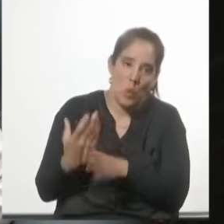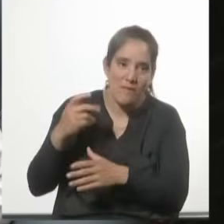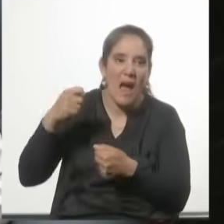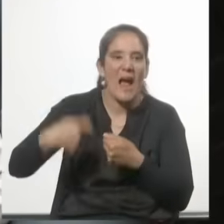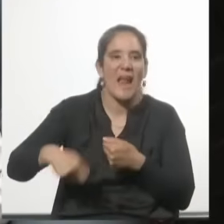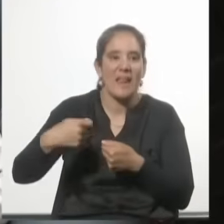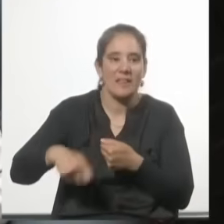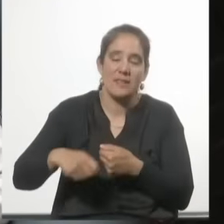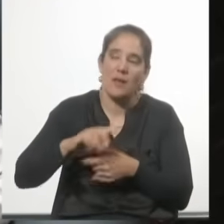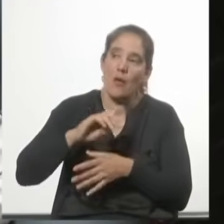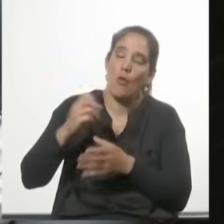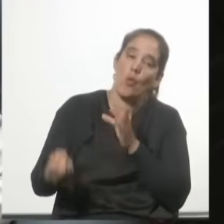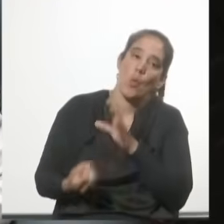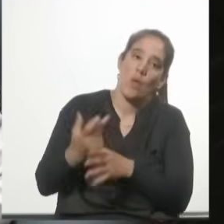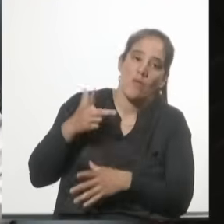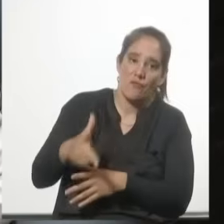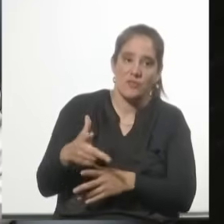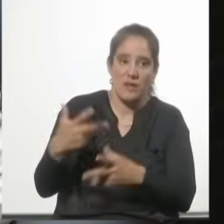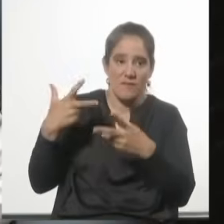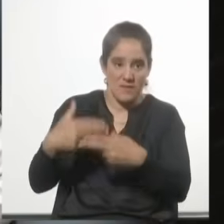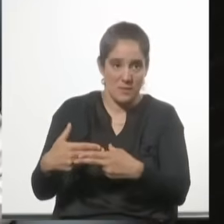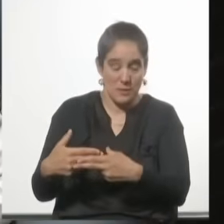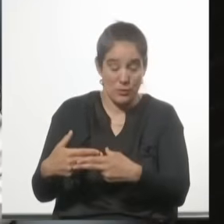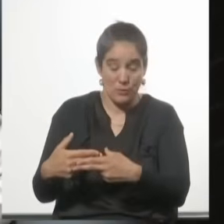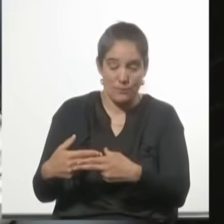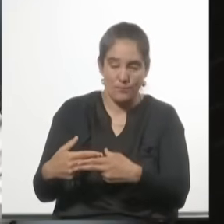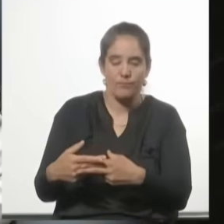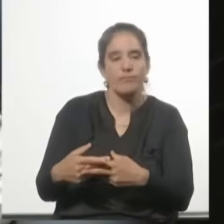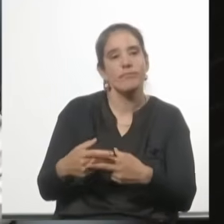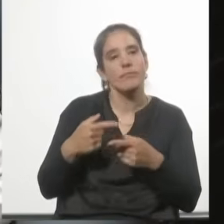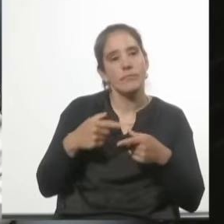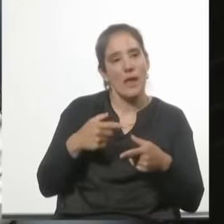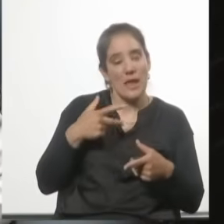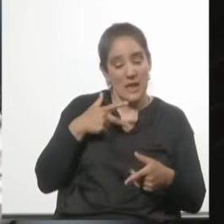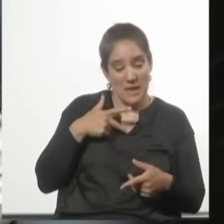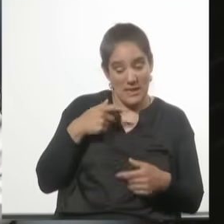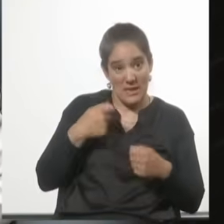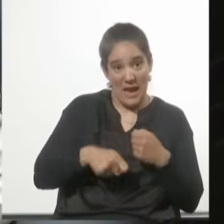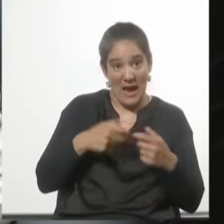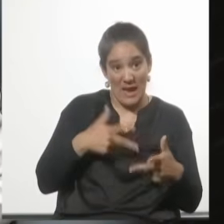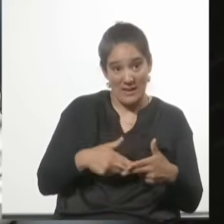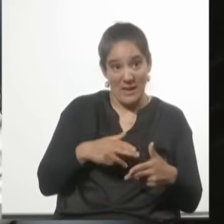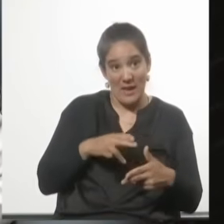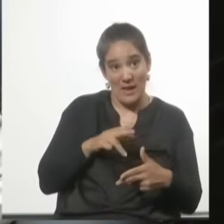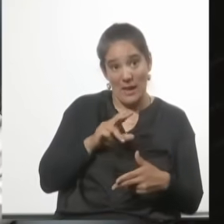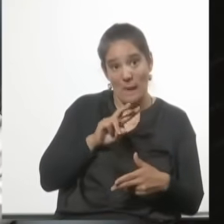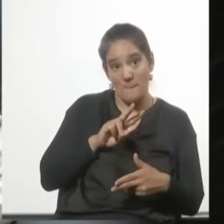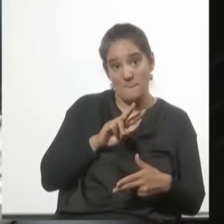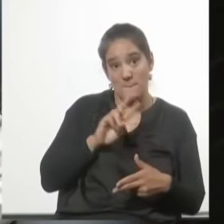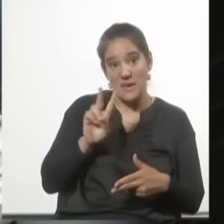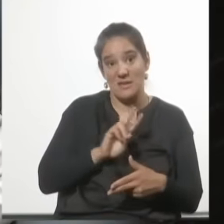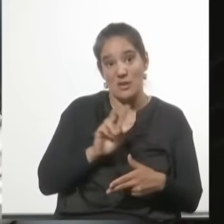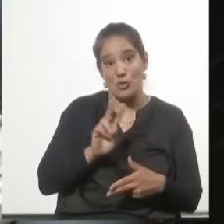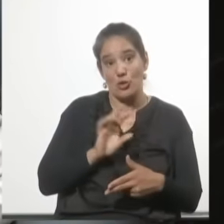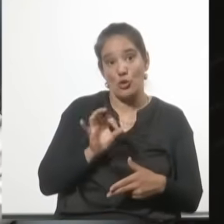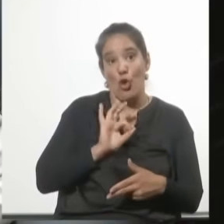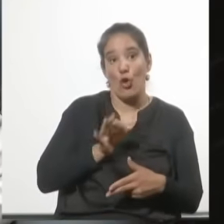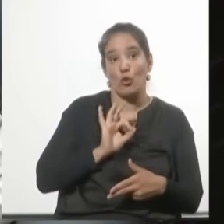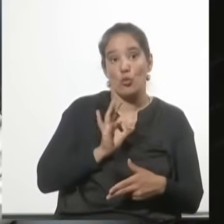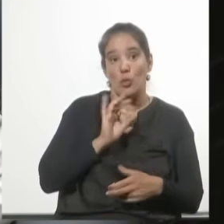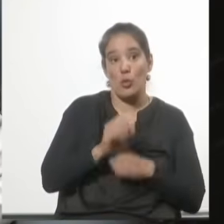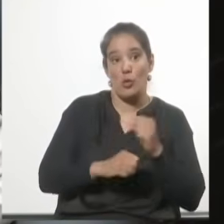apercibimiento de la ejecución de la misma. La referida garantía vencía el día 22 de octubre